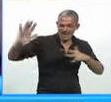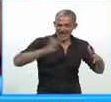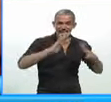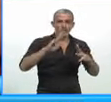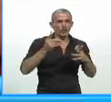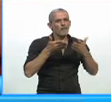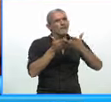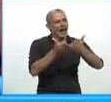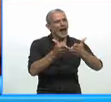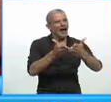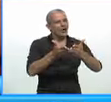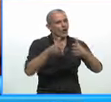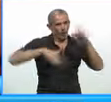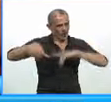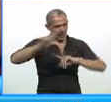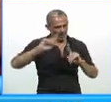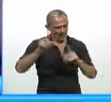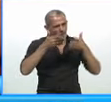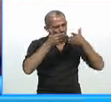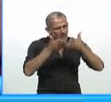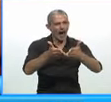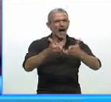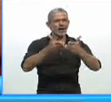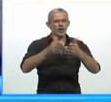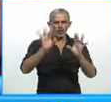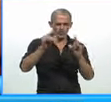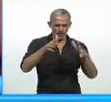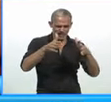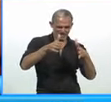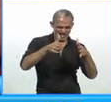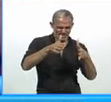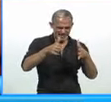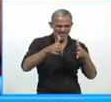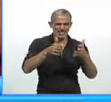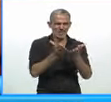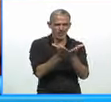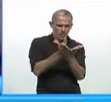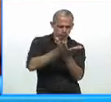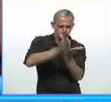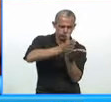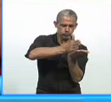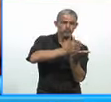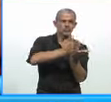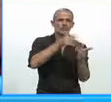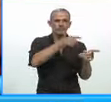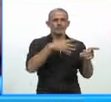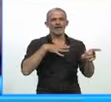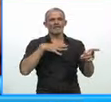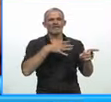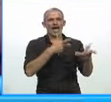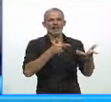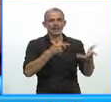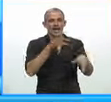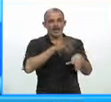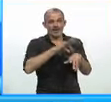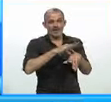barco muy complejo, que súper inestable. No, al papá le faltaba un poco de agilidad y